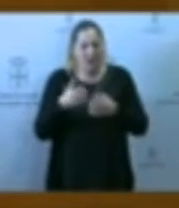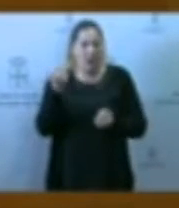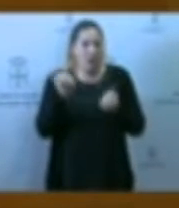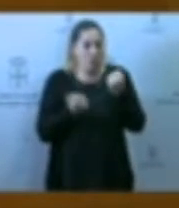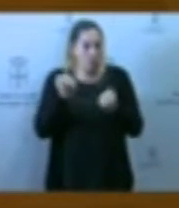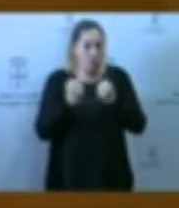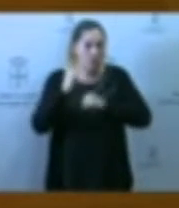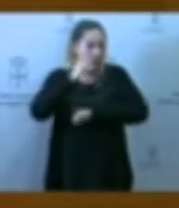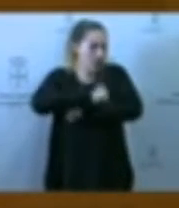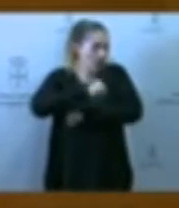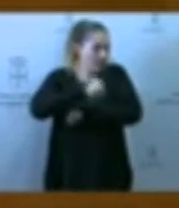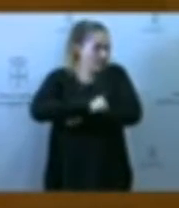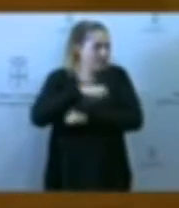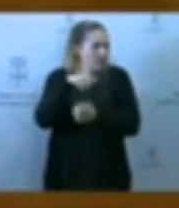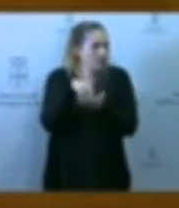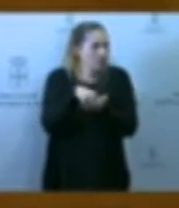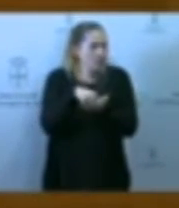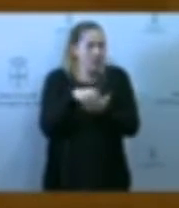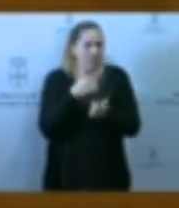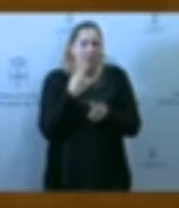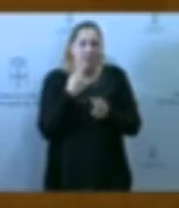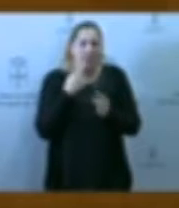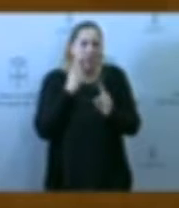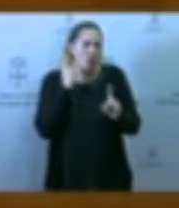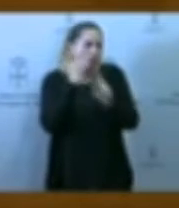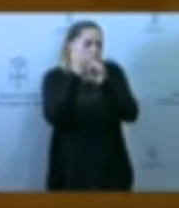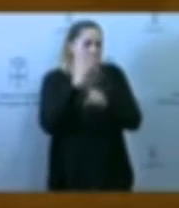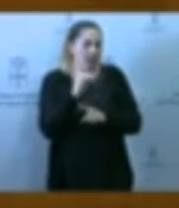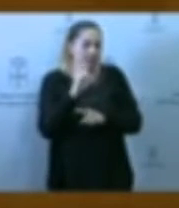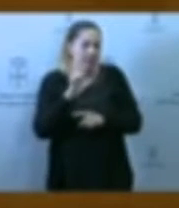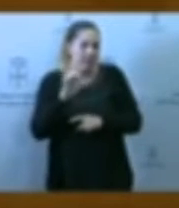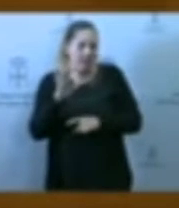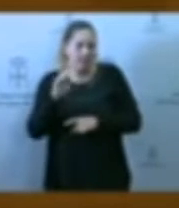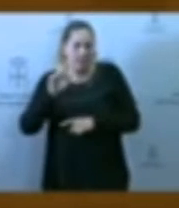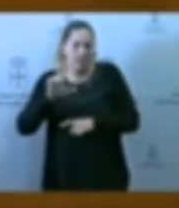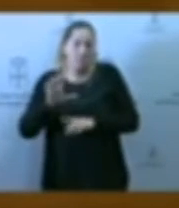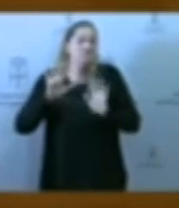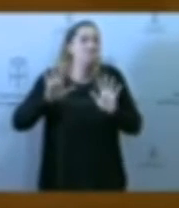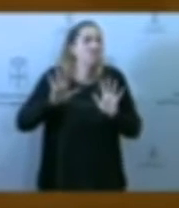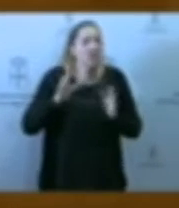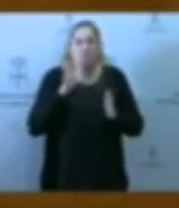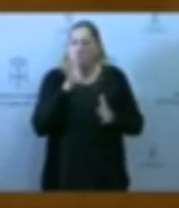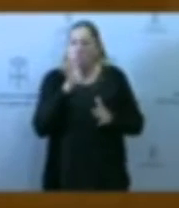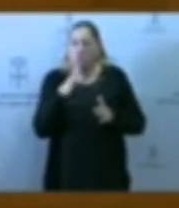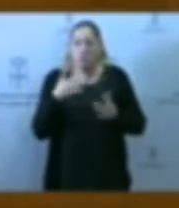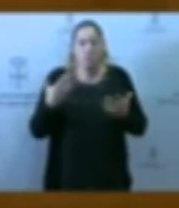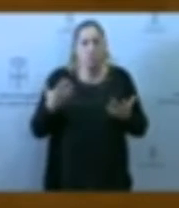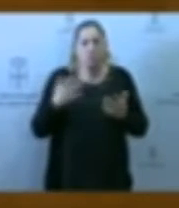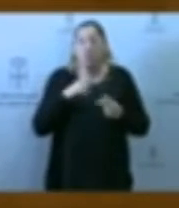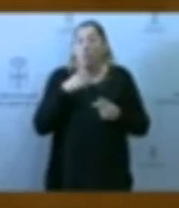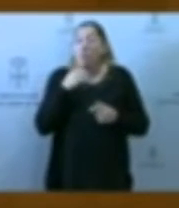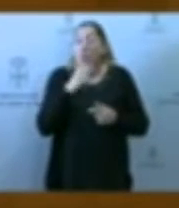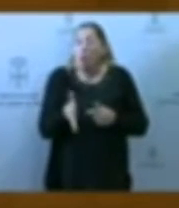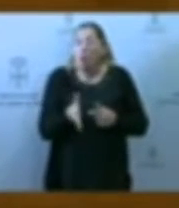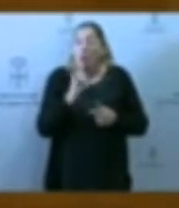Que reprochó que se inicie una persecución al diésel, ¿no? Es lógico lo que plantean también, que el diésel,